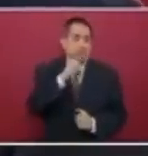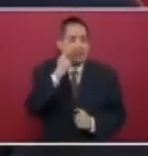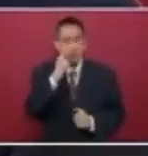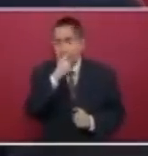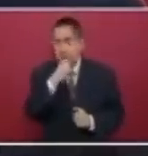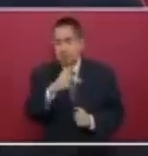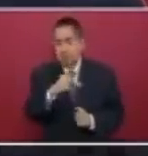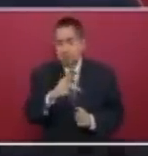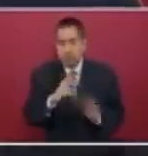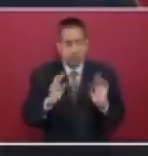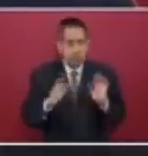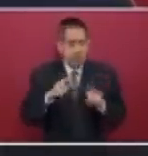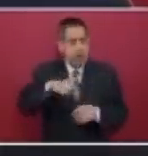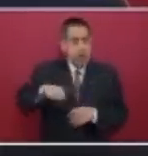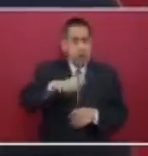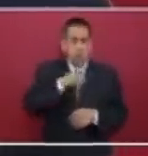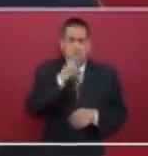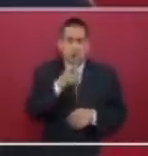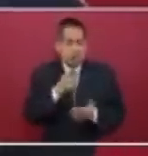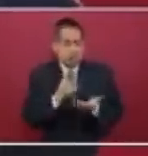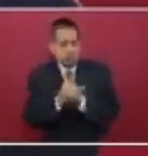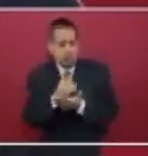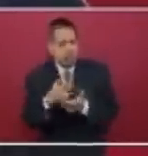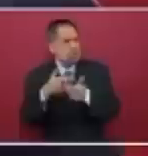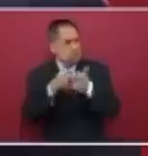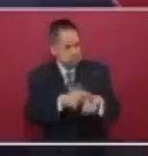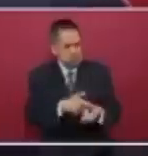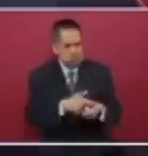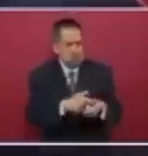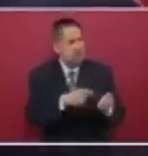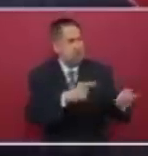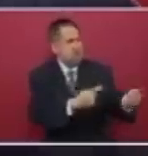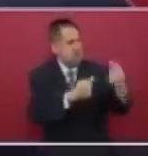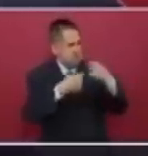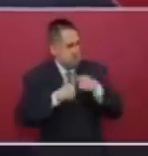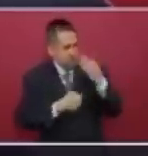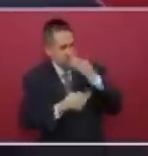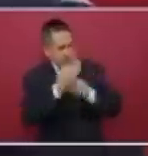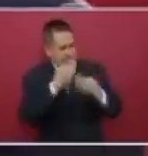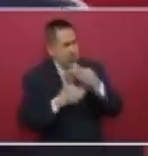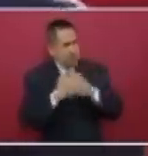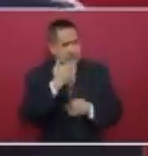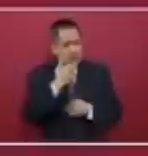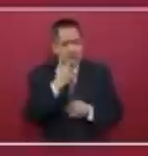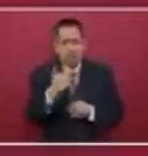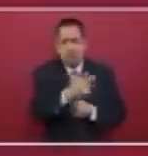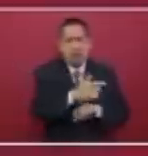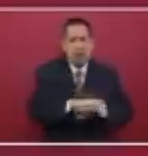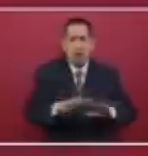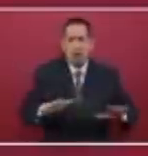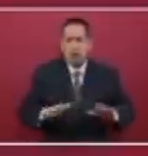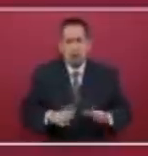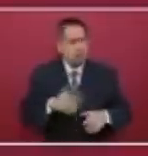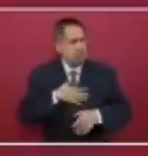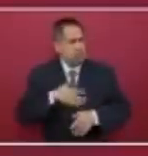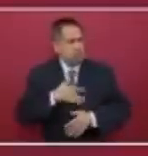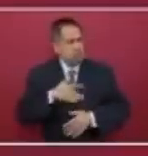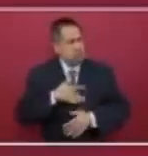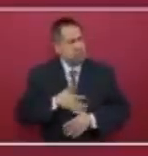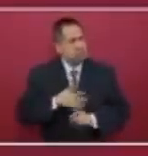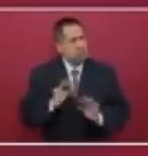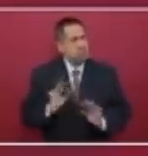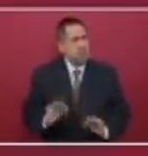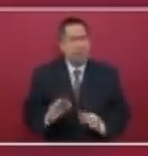y si ellos dicen el servicio que me han estado prestando me satisface